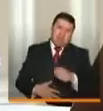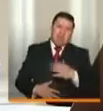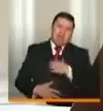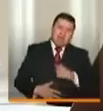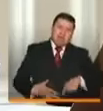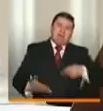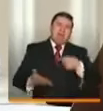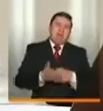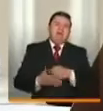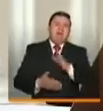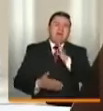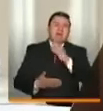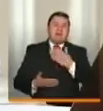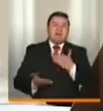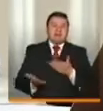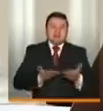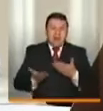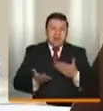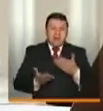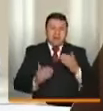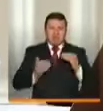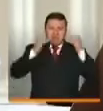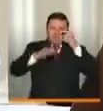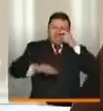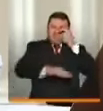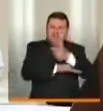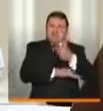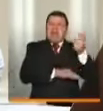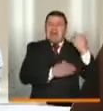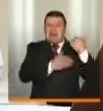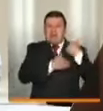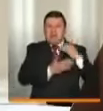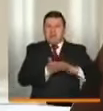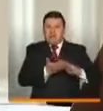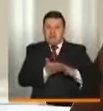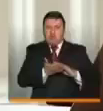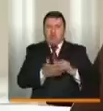queja ante la Superintendencia de Servicios Públicos en